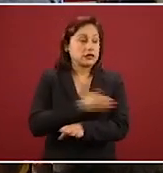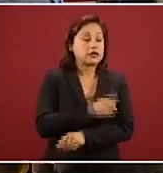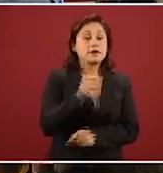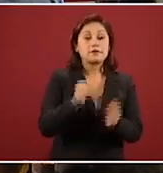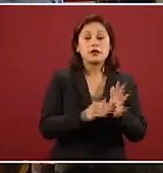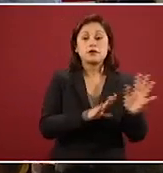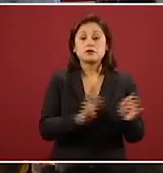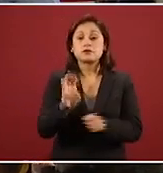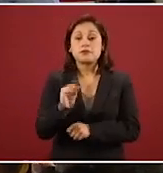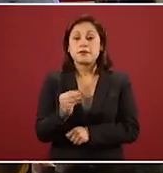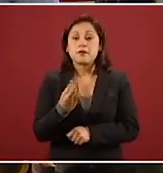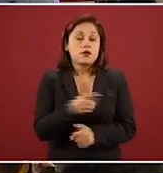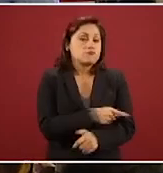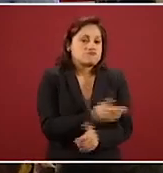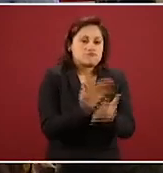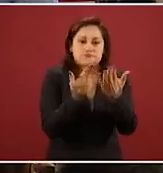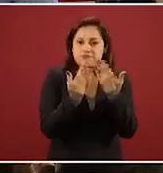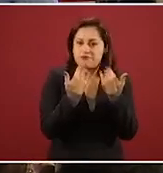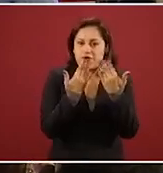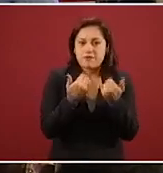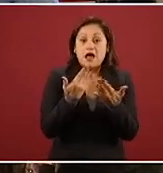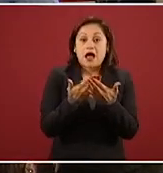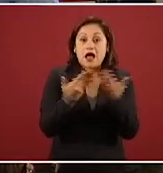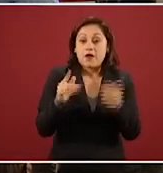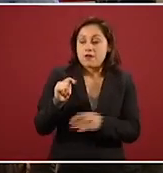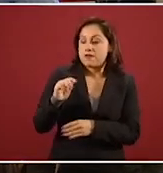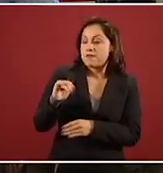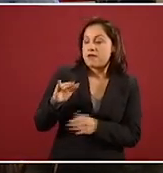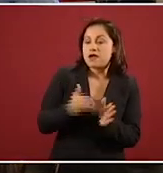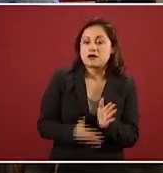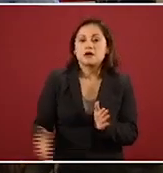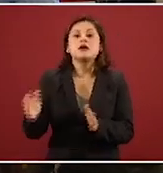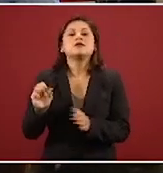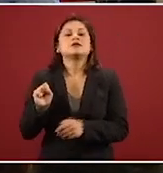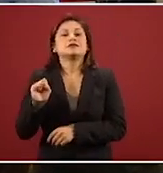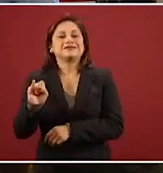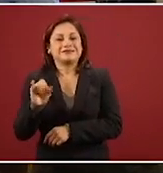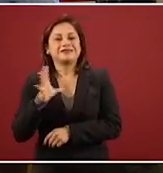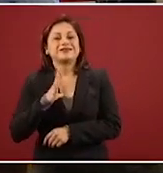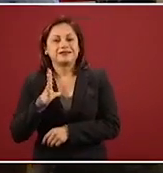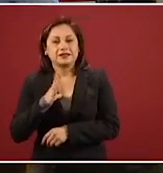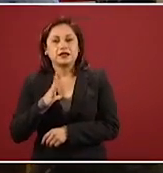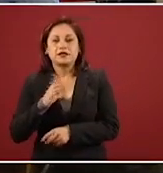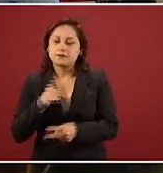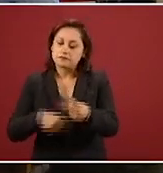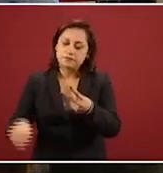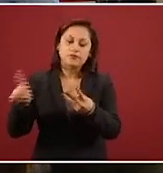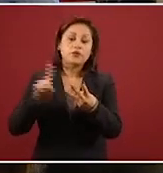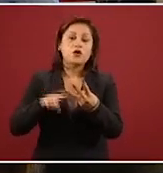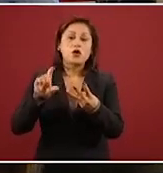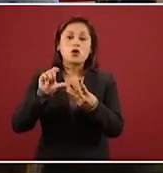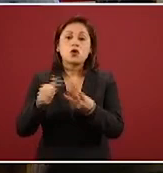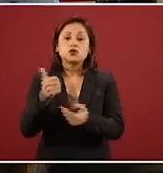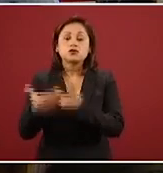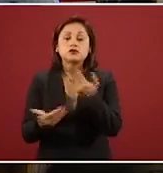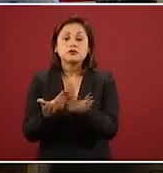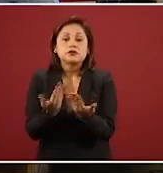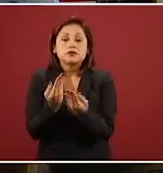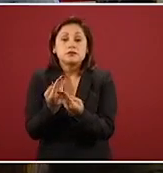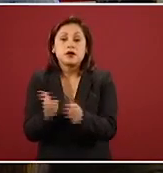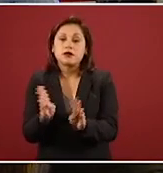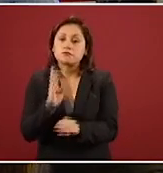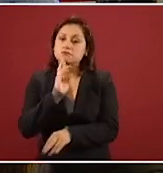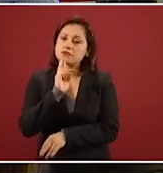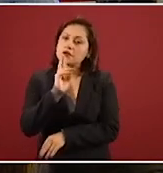inició el tratado previo, y una mejor integración en servicios financieros, que también va a